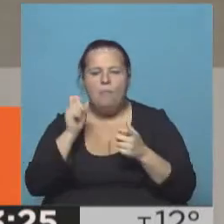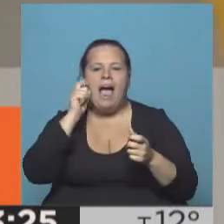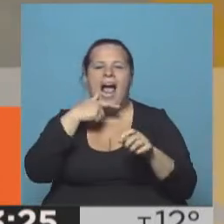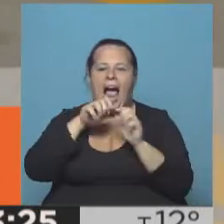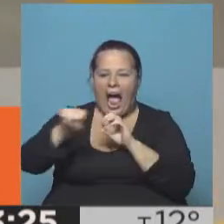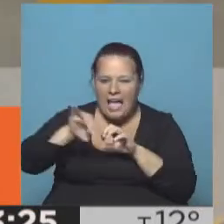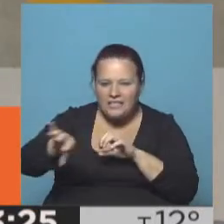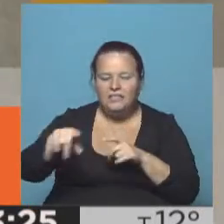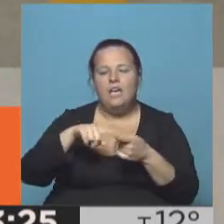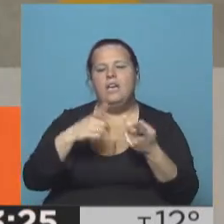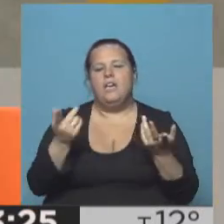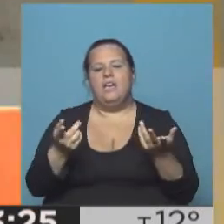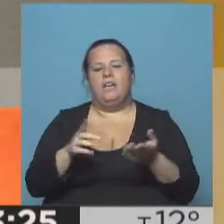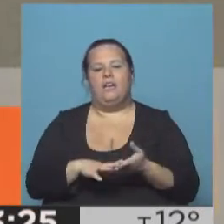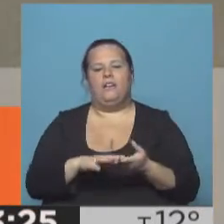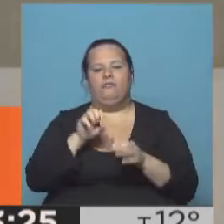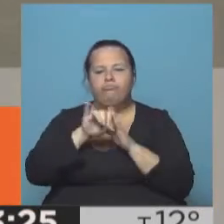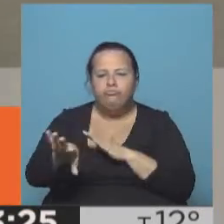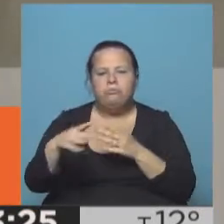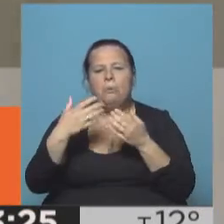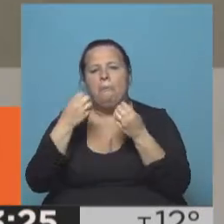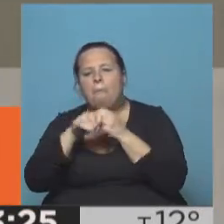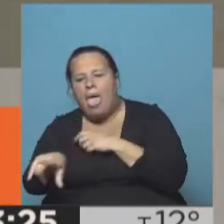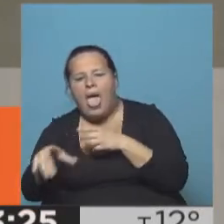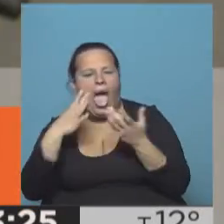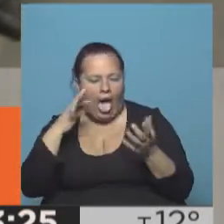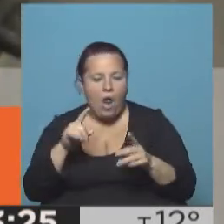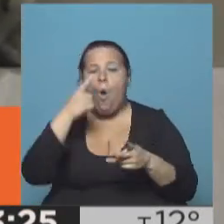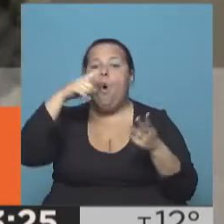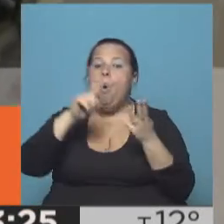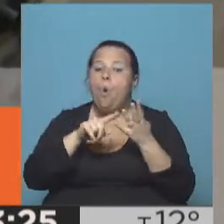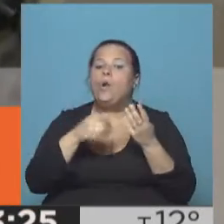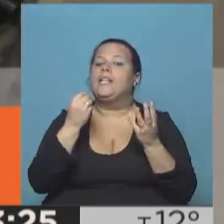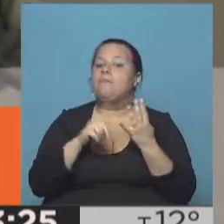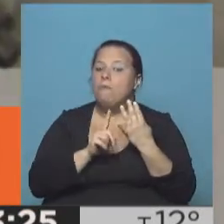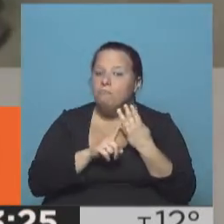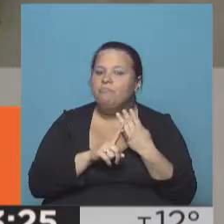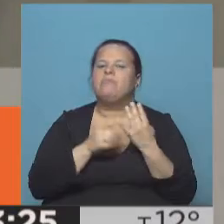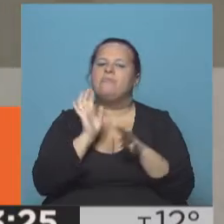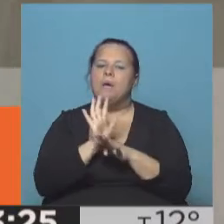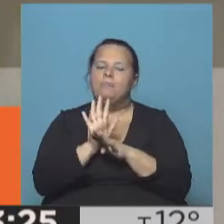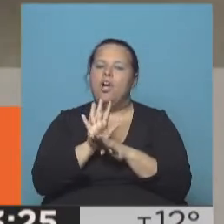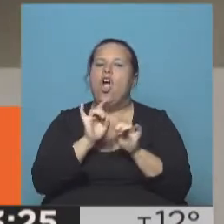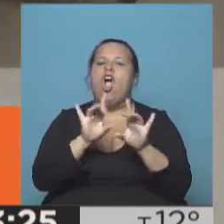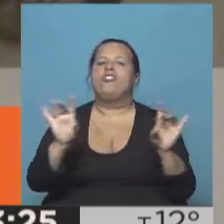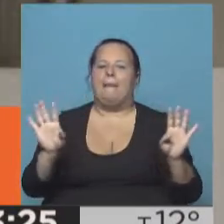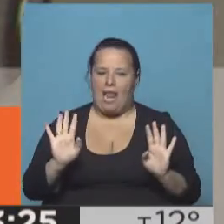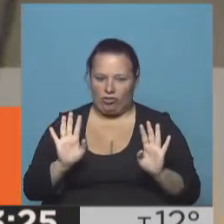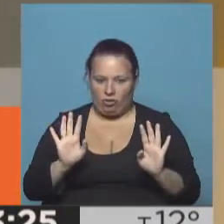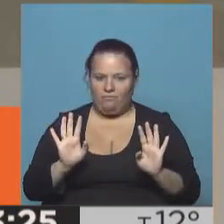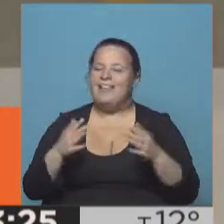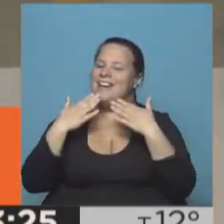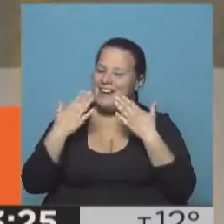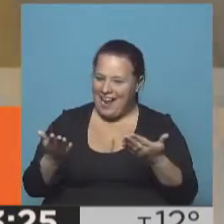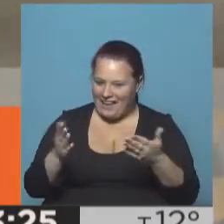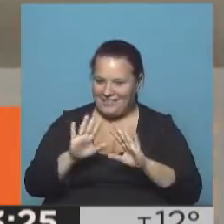escape y fugaz perdidas y la última etapa sería la que se denomina de contaminación muchas